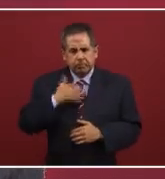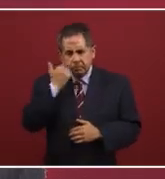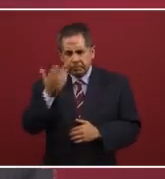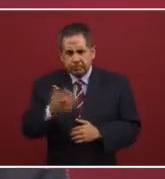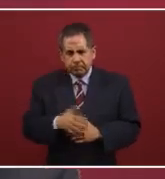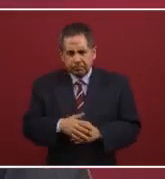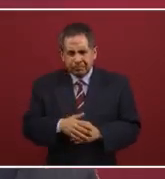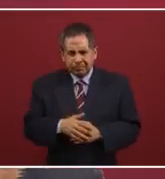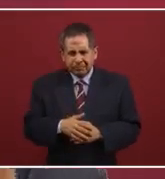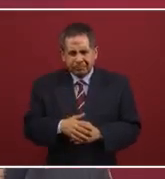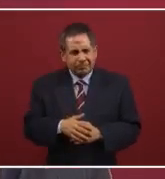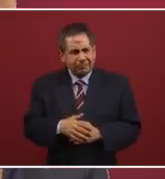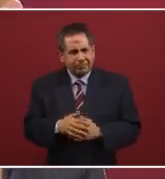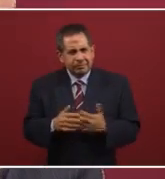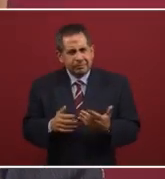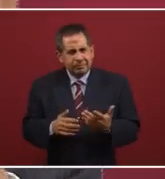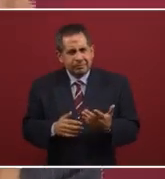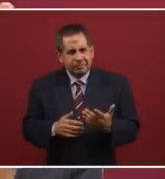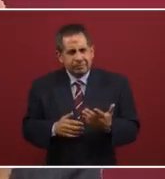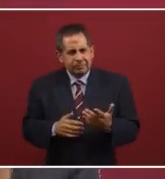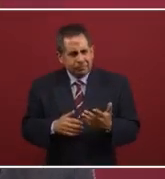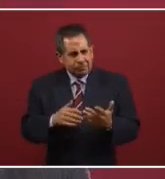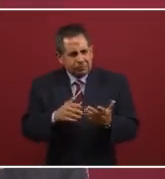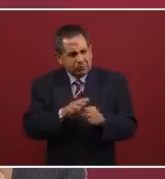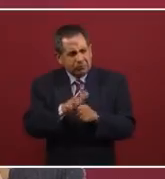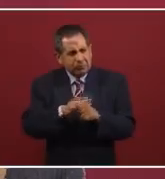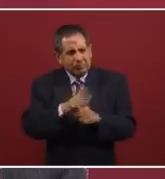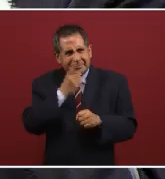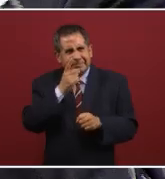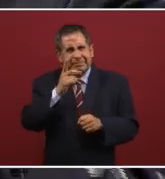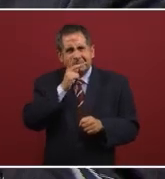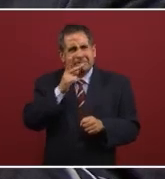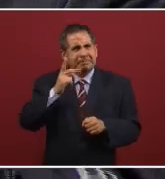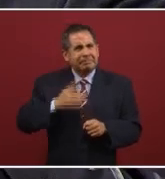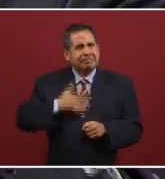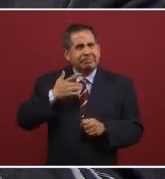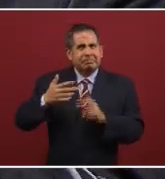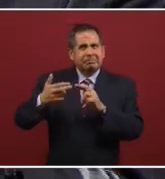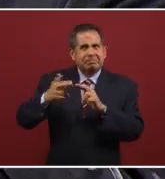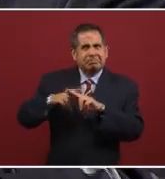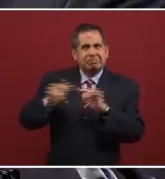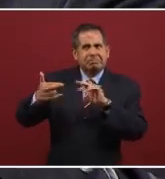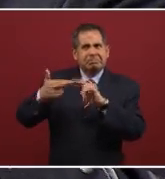gustaría saber si dije que no